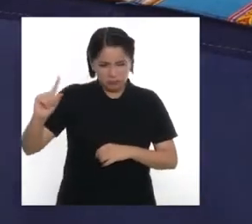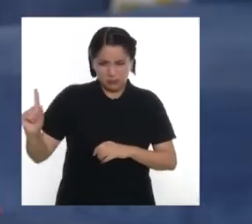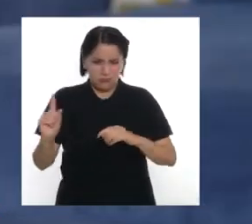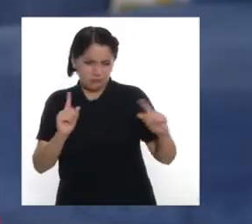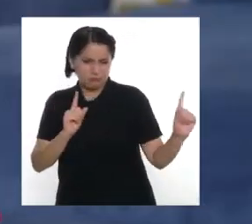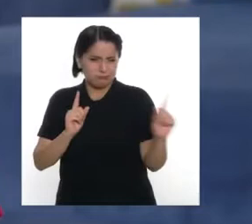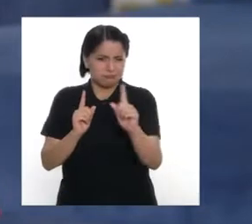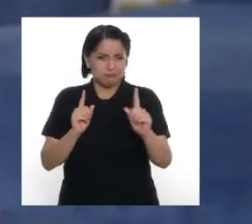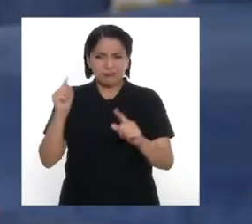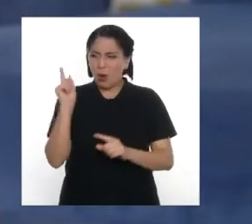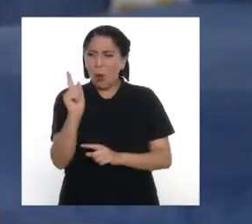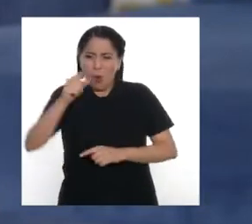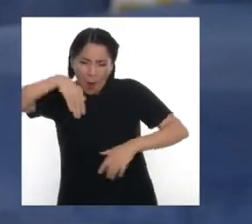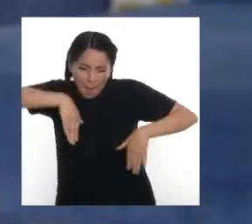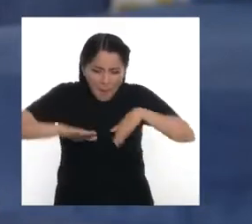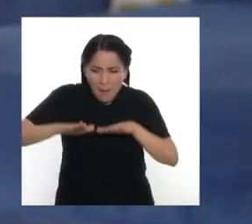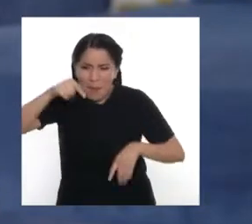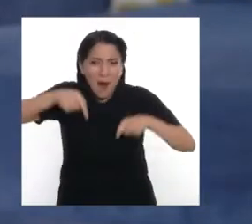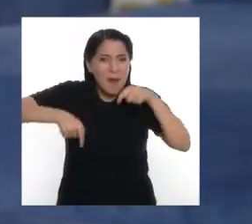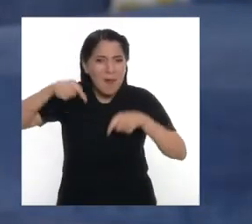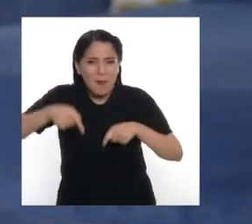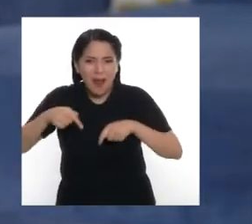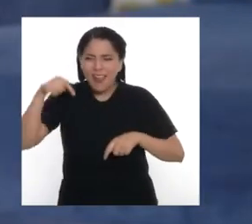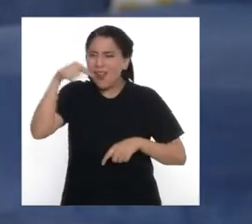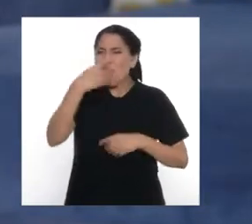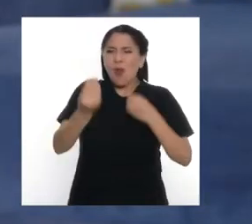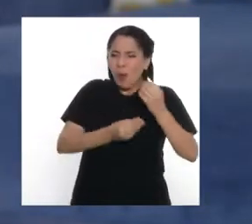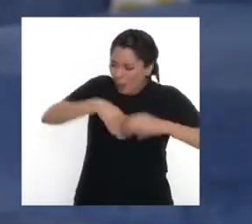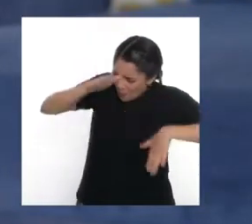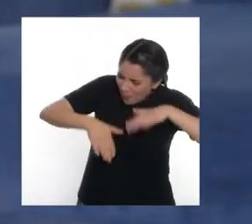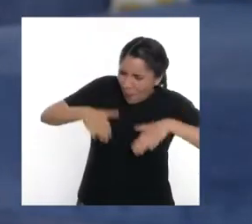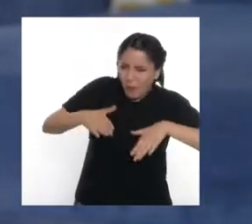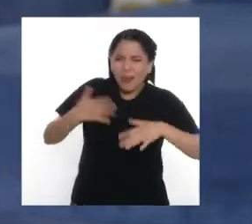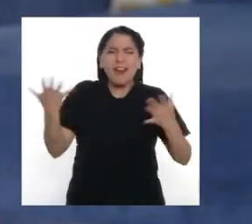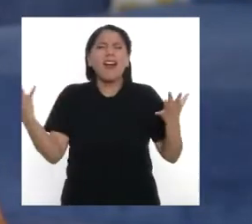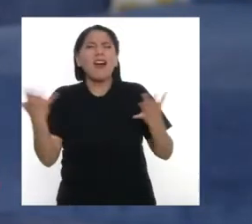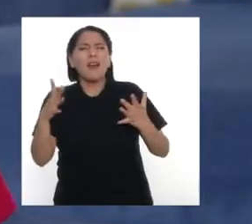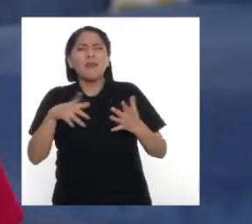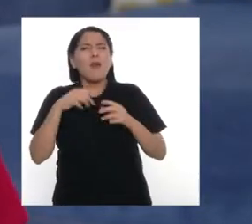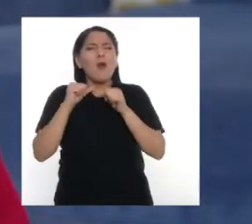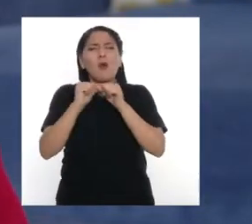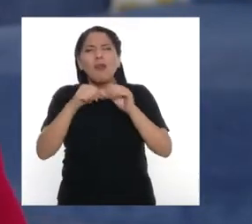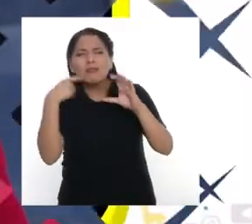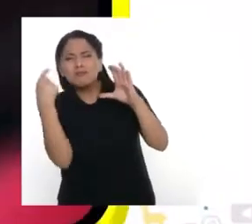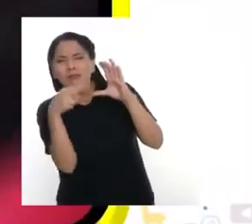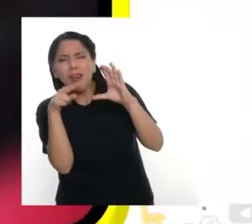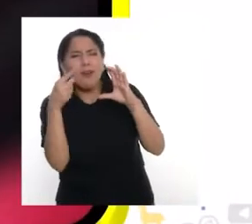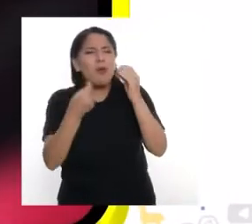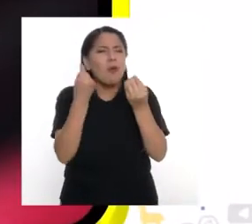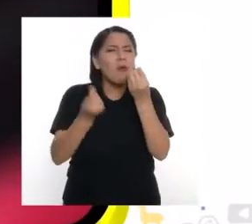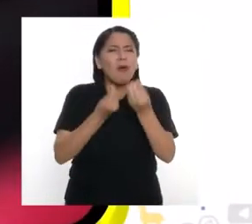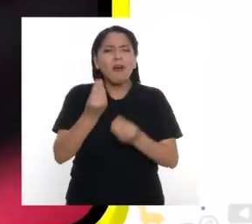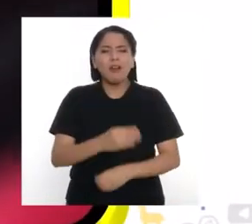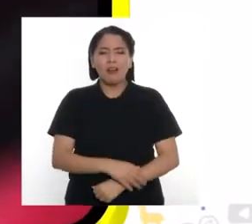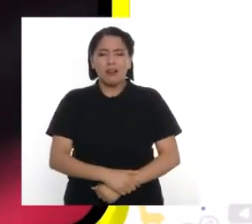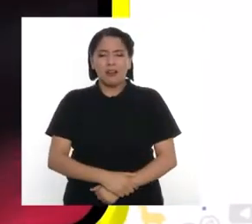turno. Uno hace el zapateo y el otro le responde con el cajón. A ver, sigamos viendo.